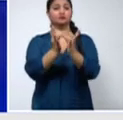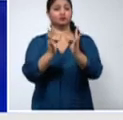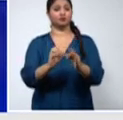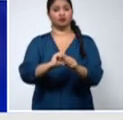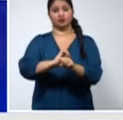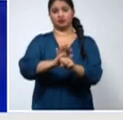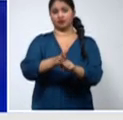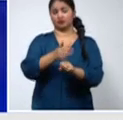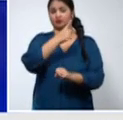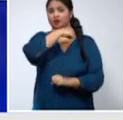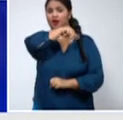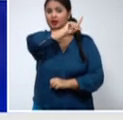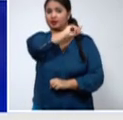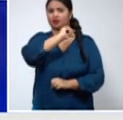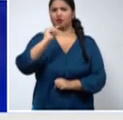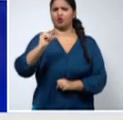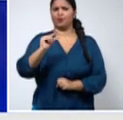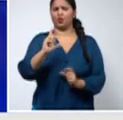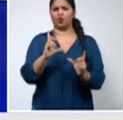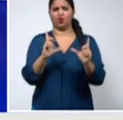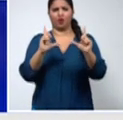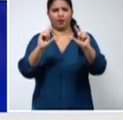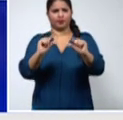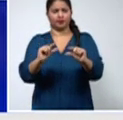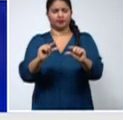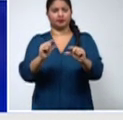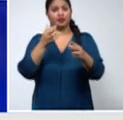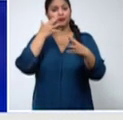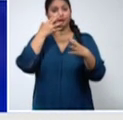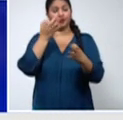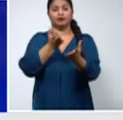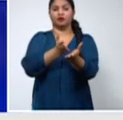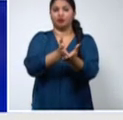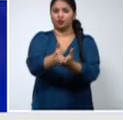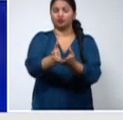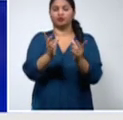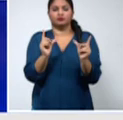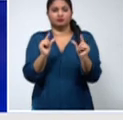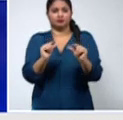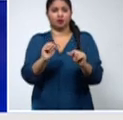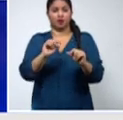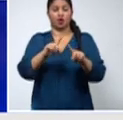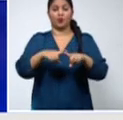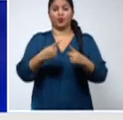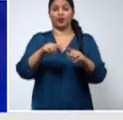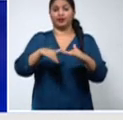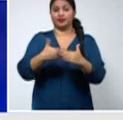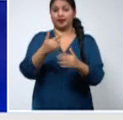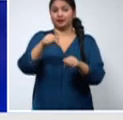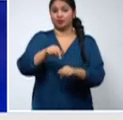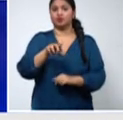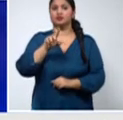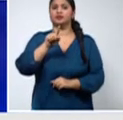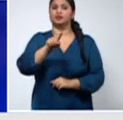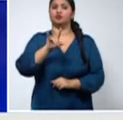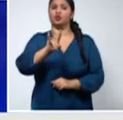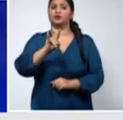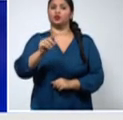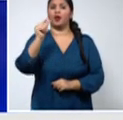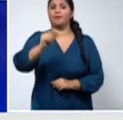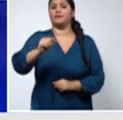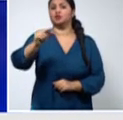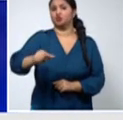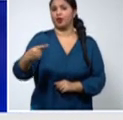reitero, lo importante es mantenerla porque son 199 menos que los que tuvimos el día anterior.